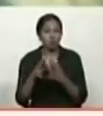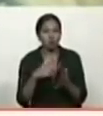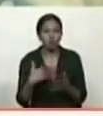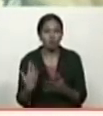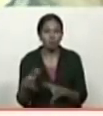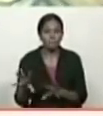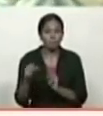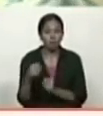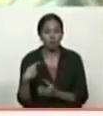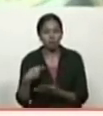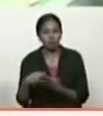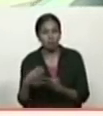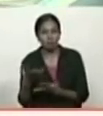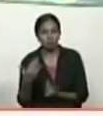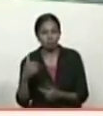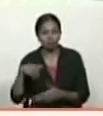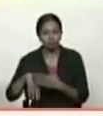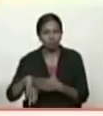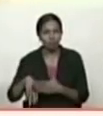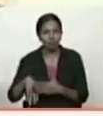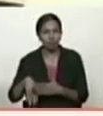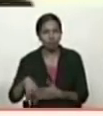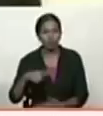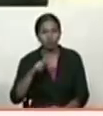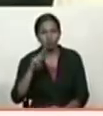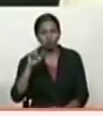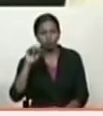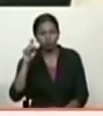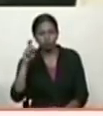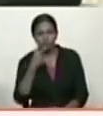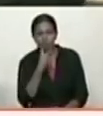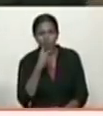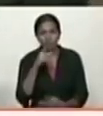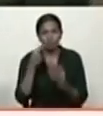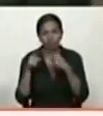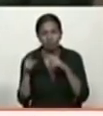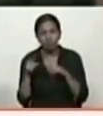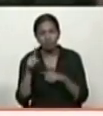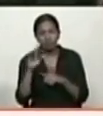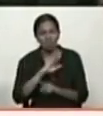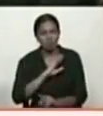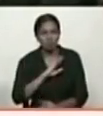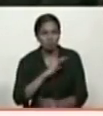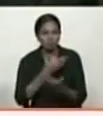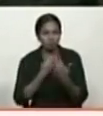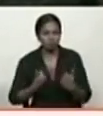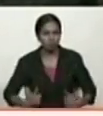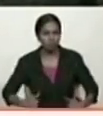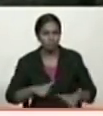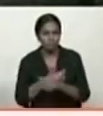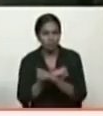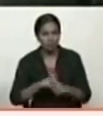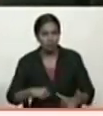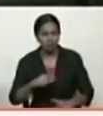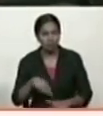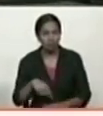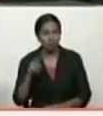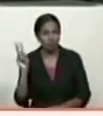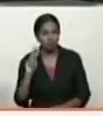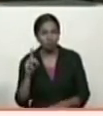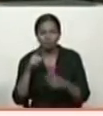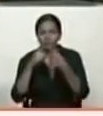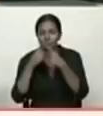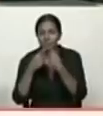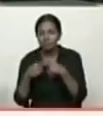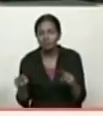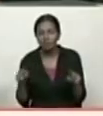botín, con el loot, en inglés, él lo dice claramente. Esa no es la doctrina militar bolivariana. La doctrina militar bolivariana es la doctrina